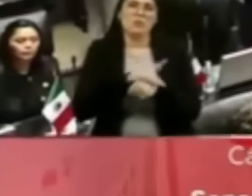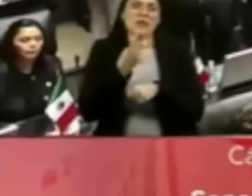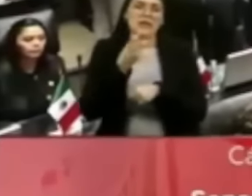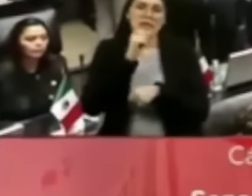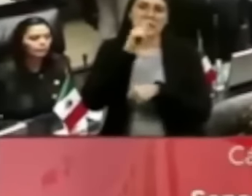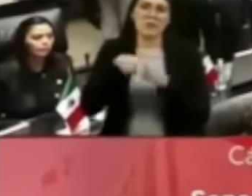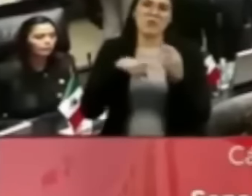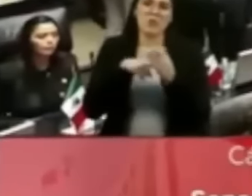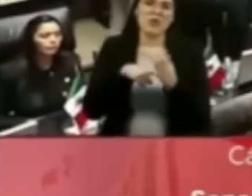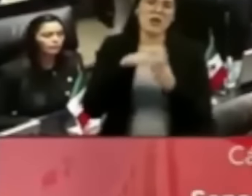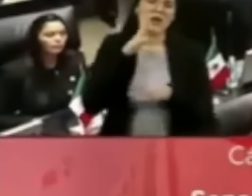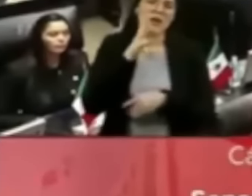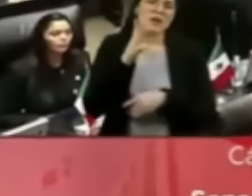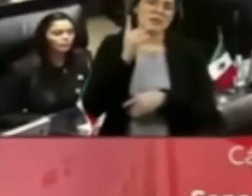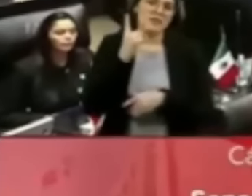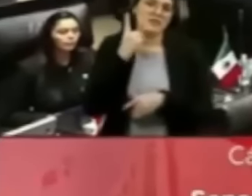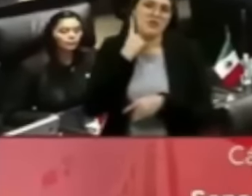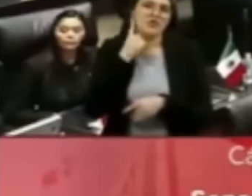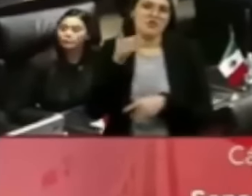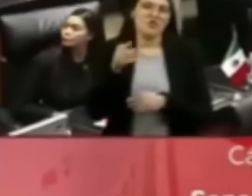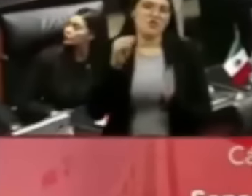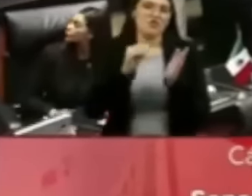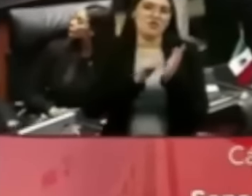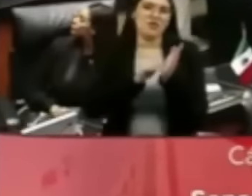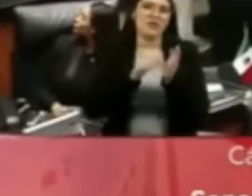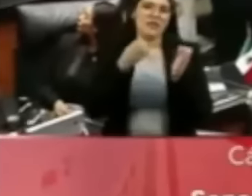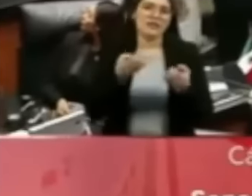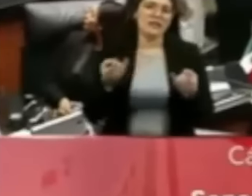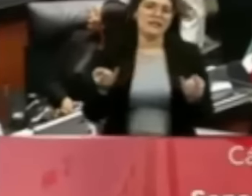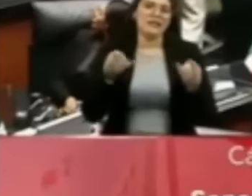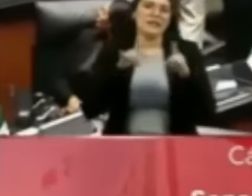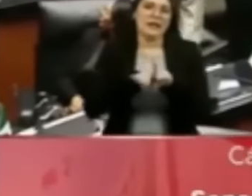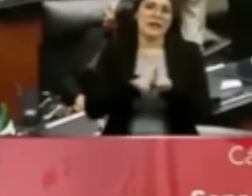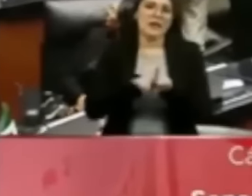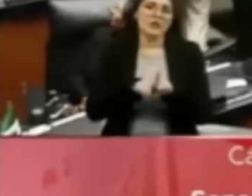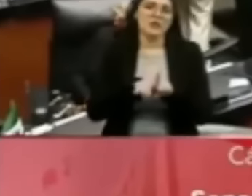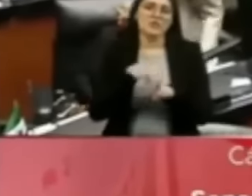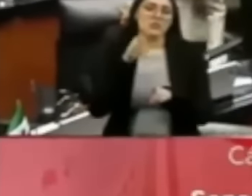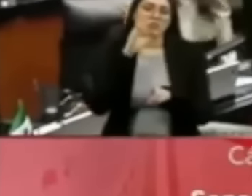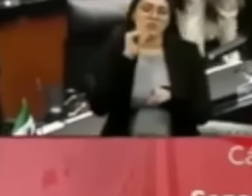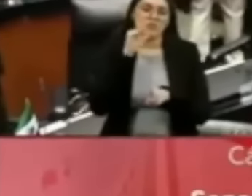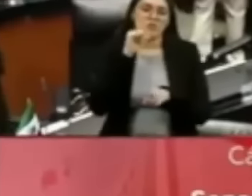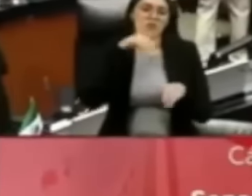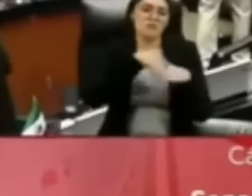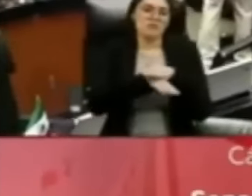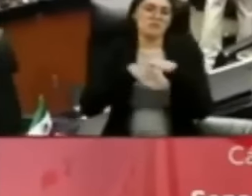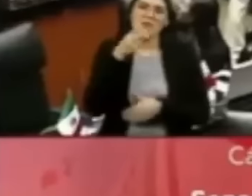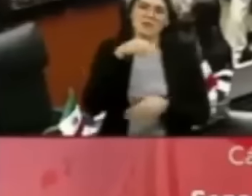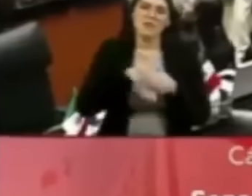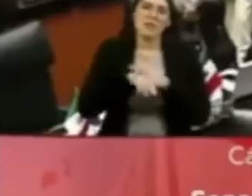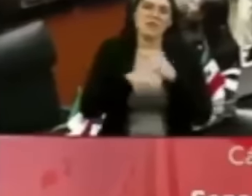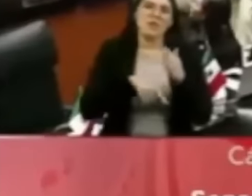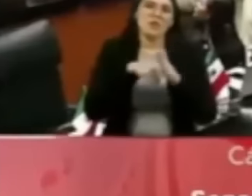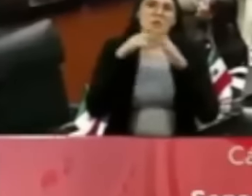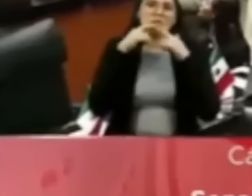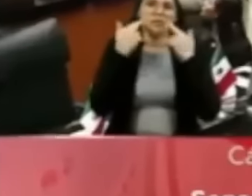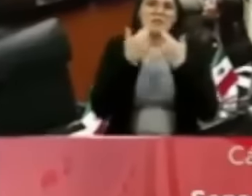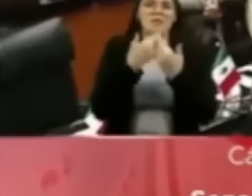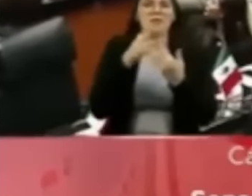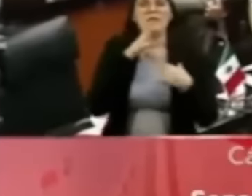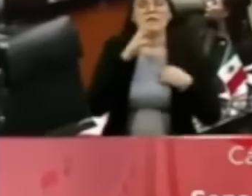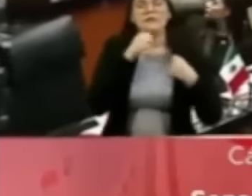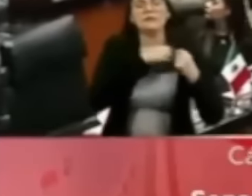de San Lázaro, el coloso de la Venustiano Carranza, continúa cerrado. No se ha podido ingresar, no se ha podido acceder al recinto legislativo de San